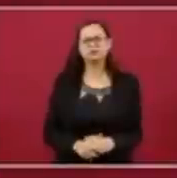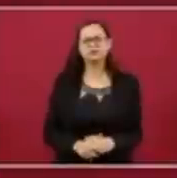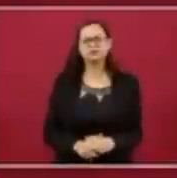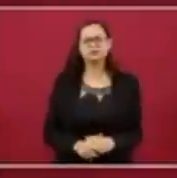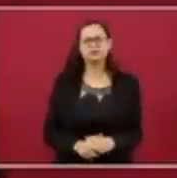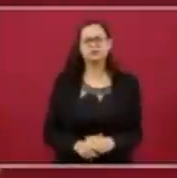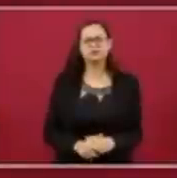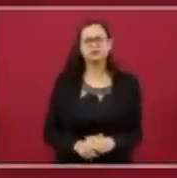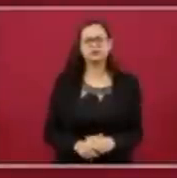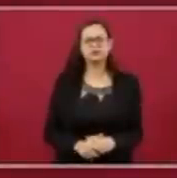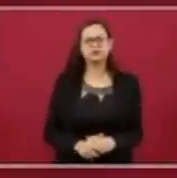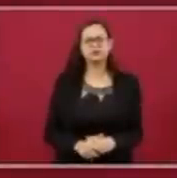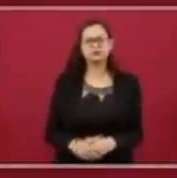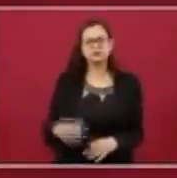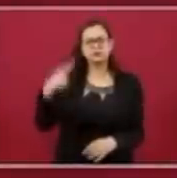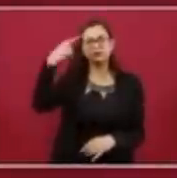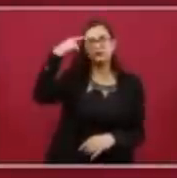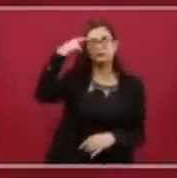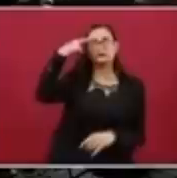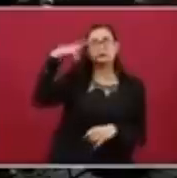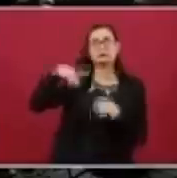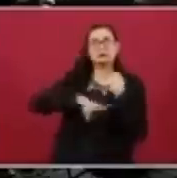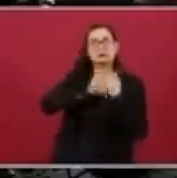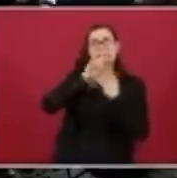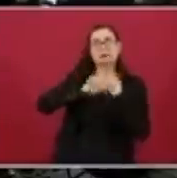no tengo ningún problema de conciencia.